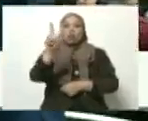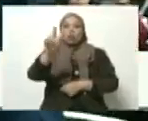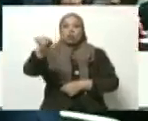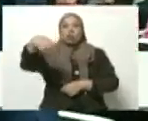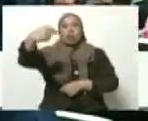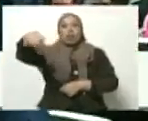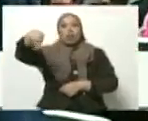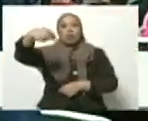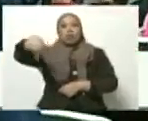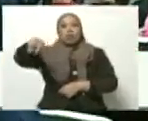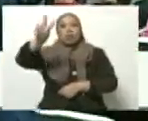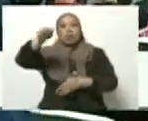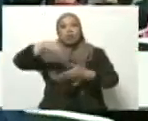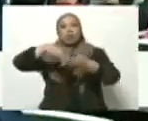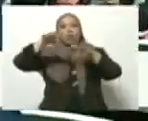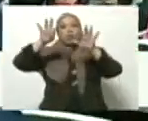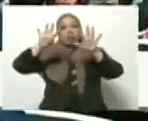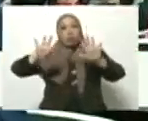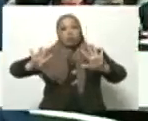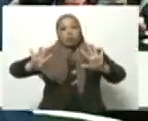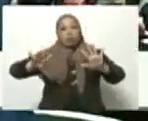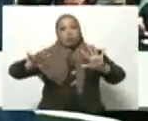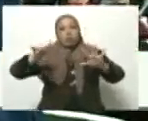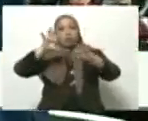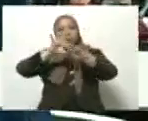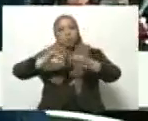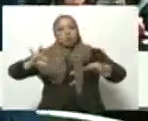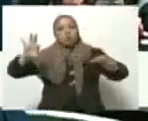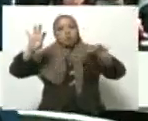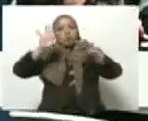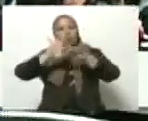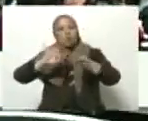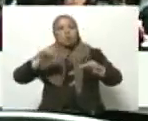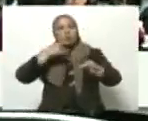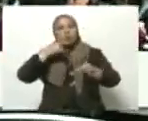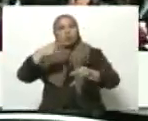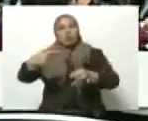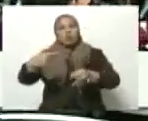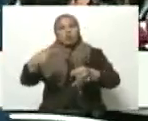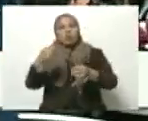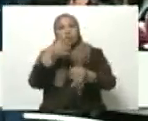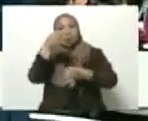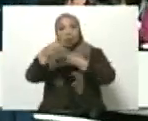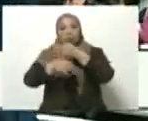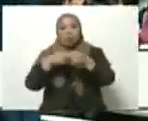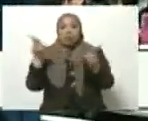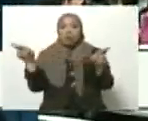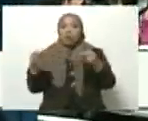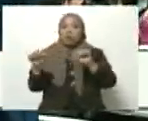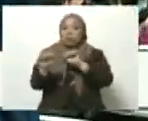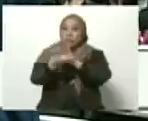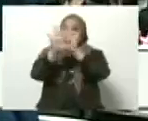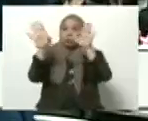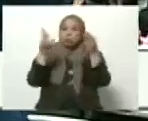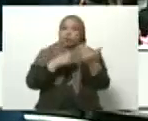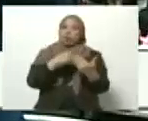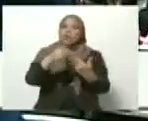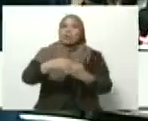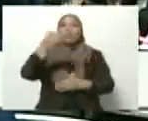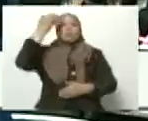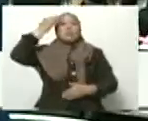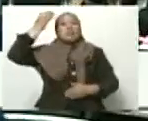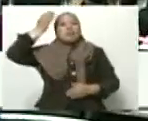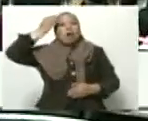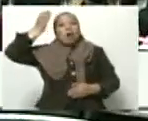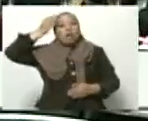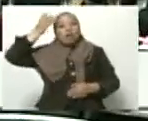el 12 de junio del 2019. Y entre las confesiones de Mark Esper, deja claro, en evidencia, que había pleno conocimiento